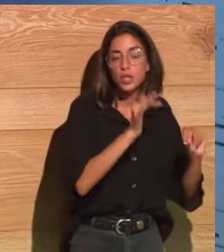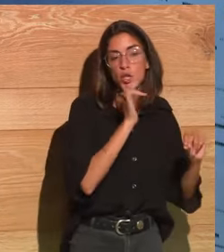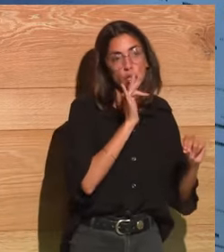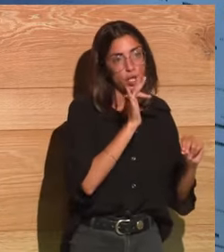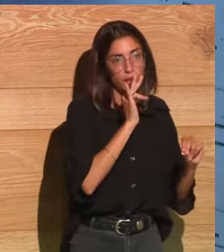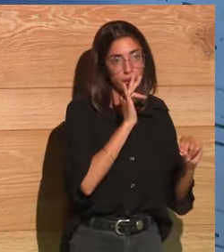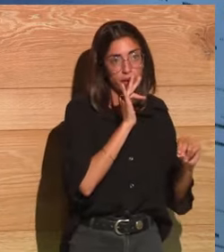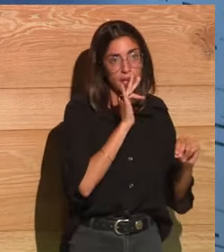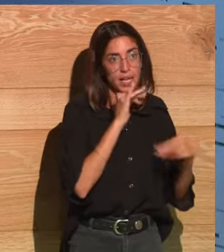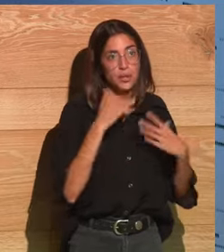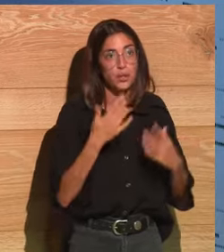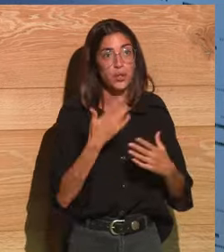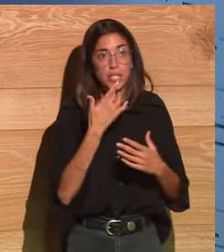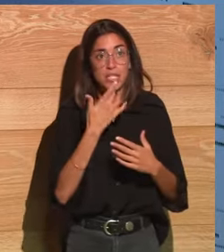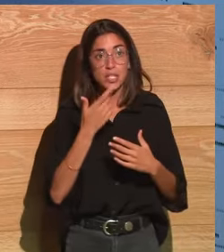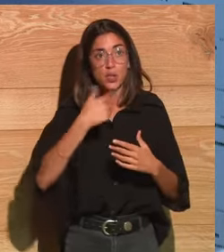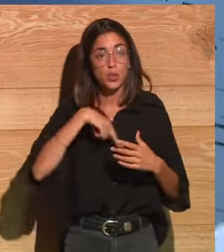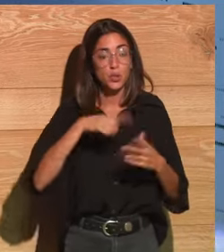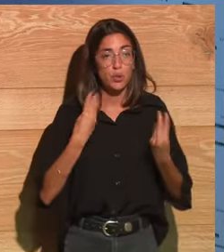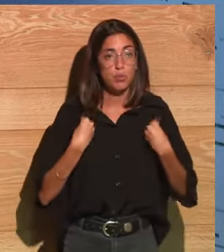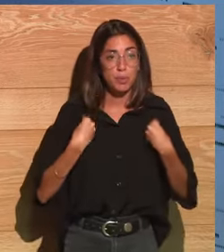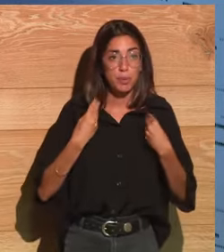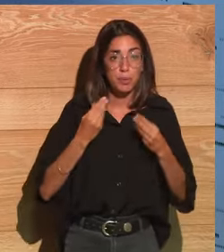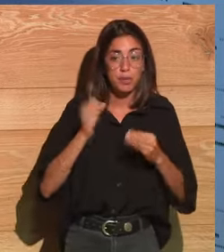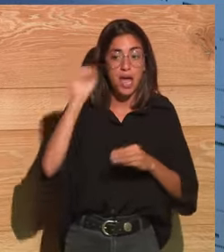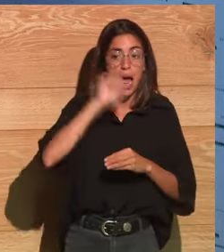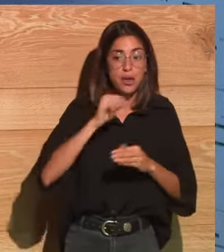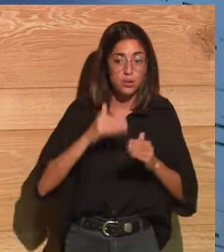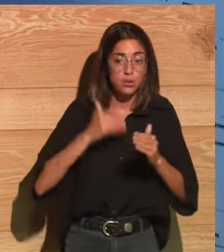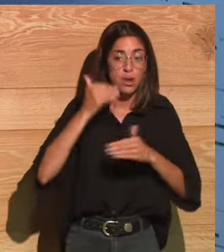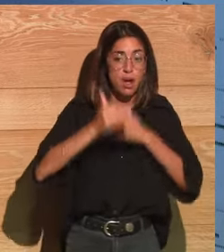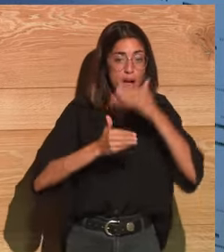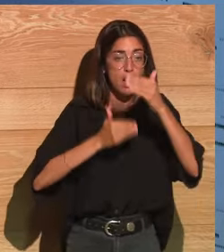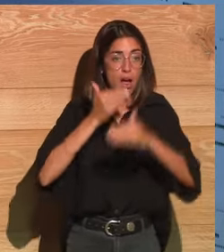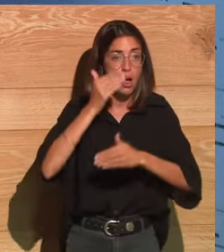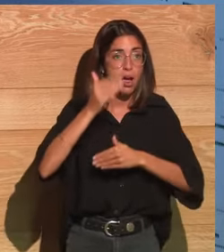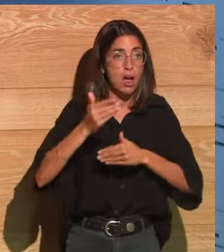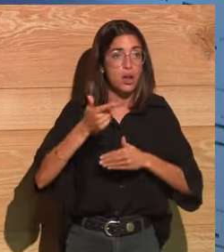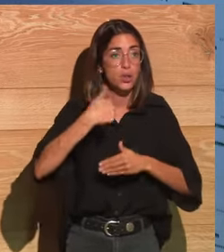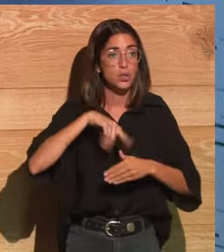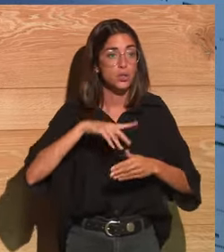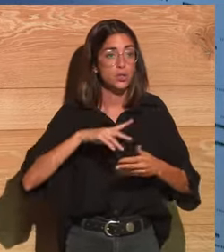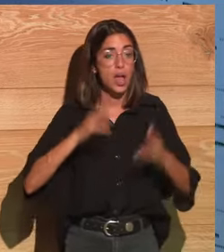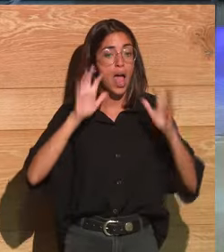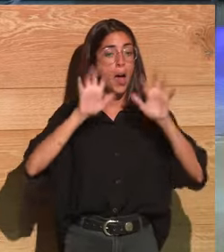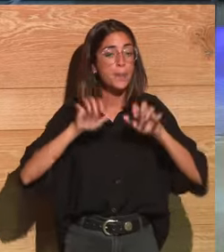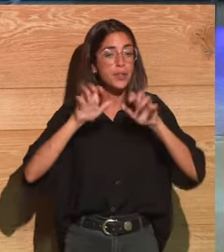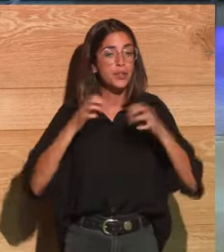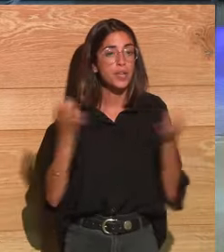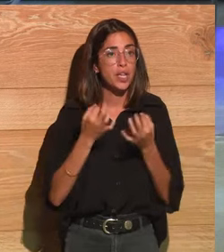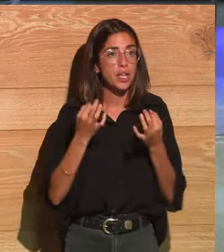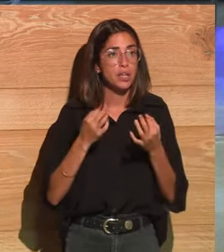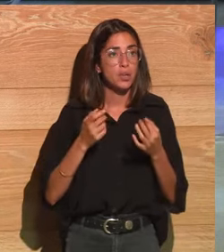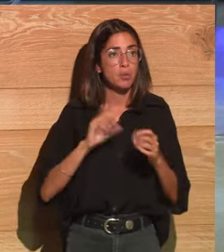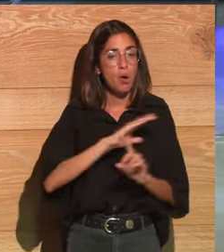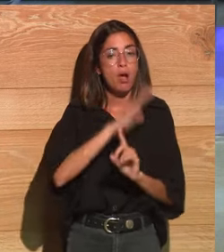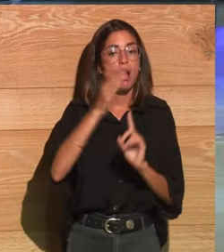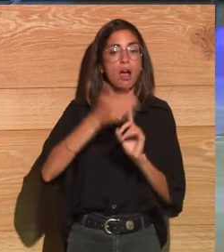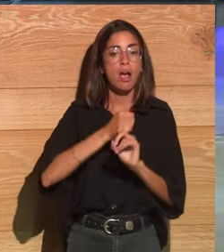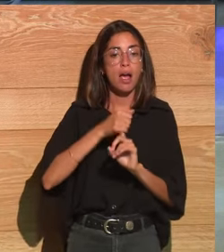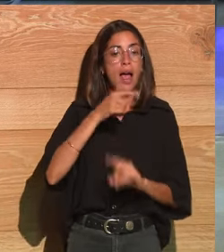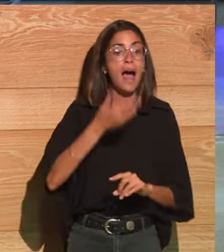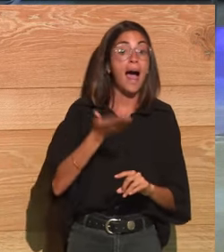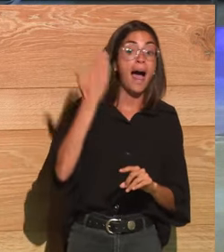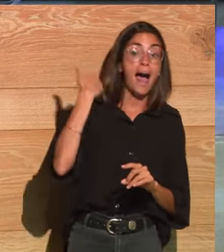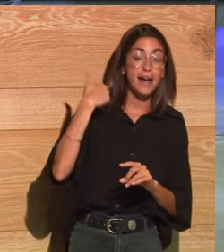manera vivir más años y con el conocimiento hemos aprendido a domesticar lo que antes eran causas de muerte. Uh-huh. Entonces,